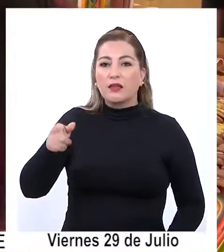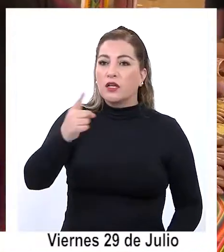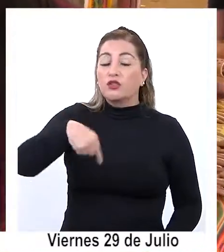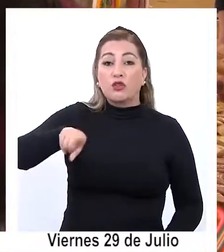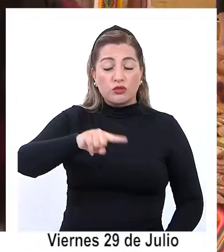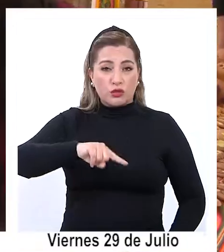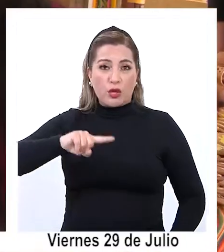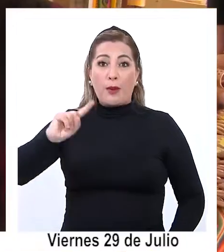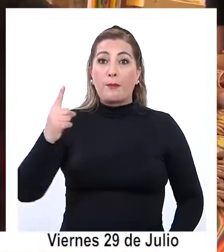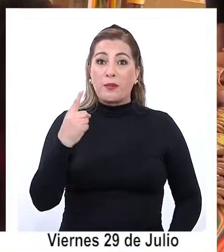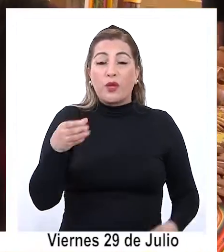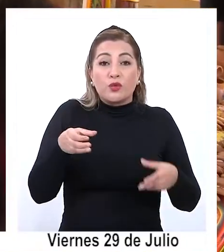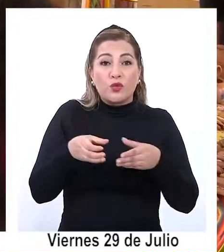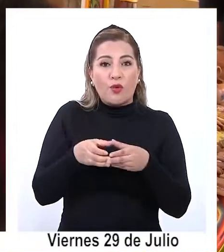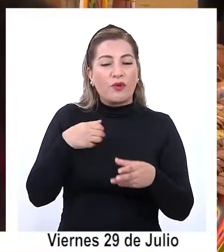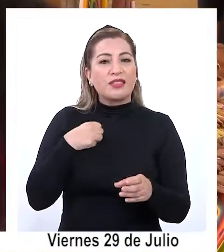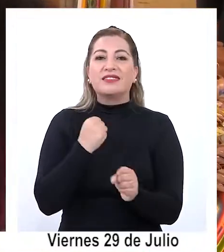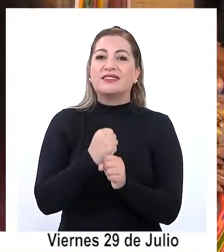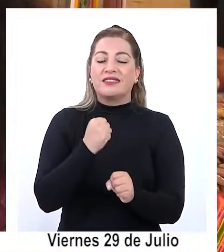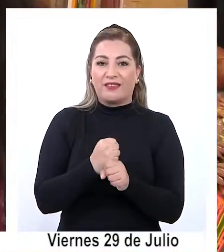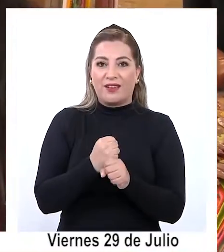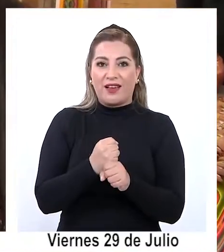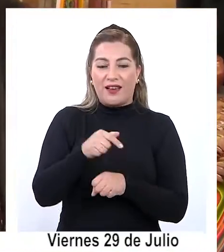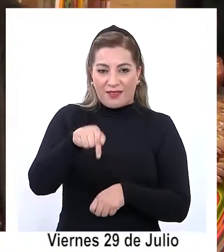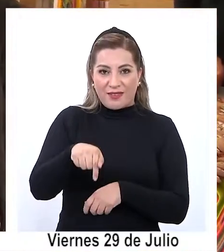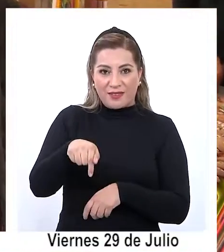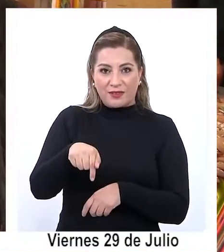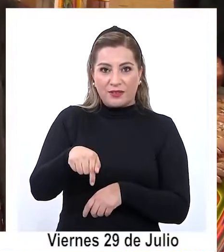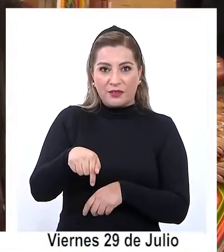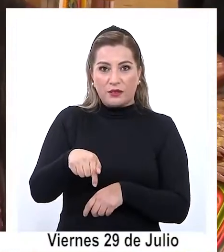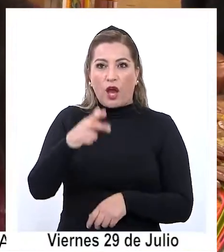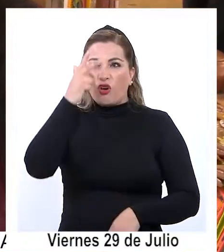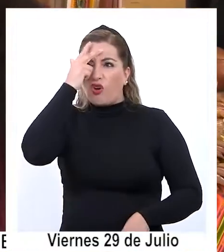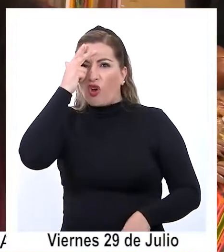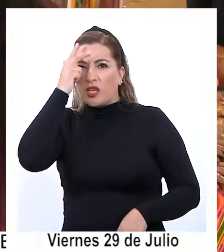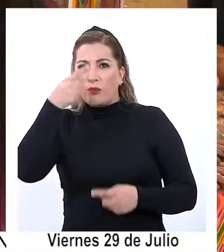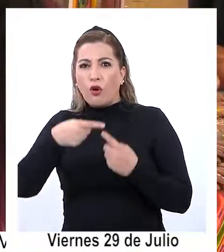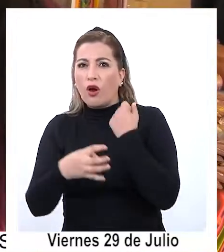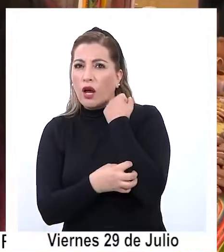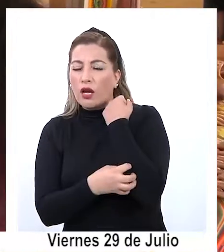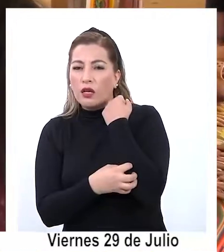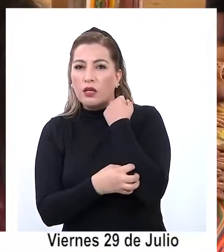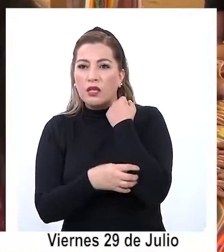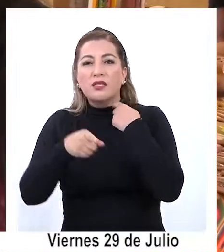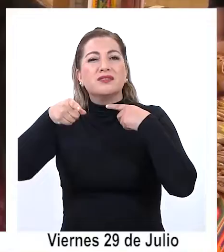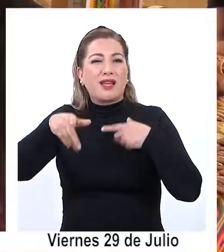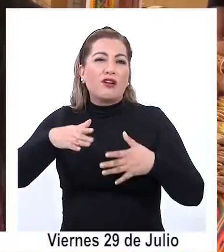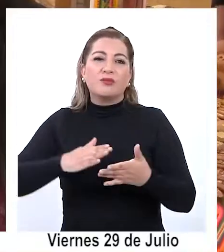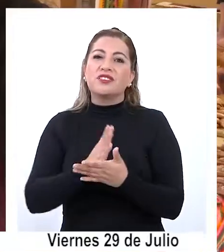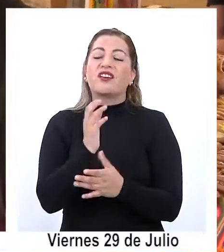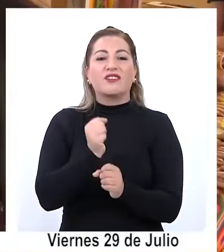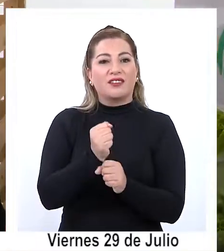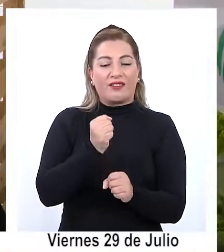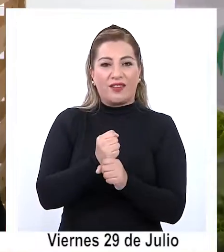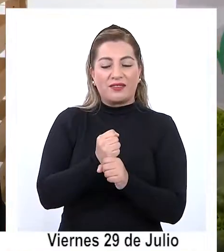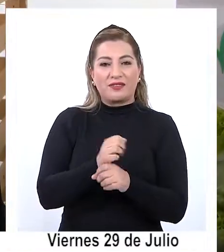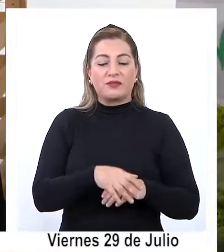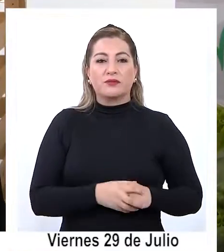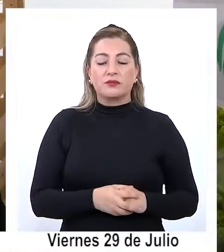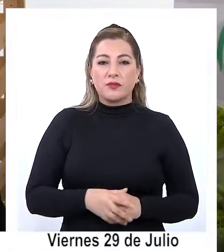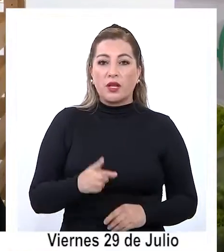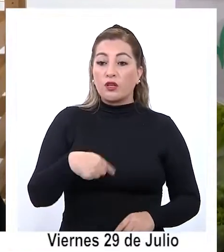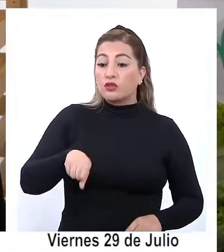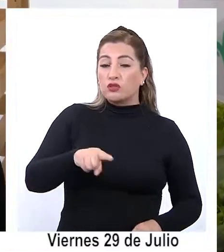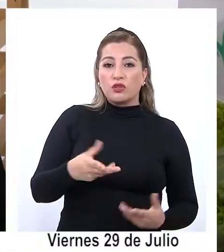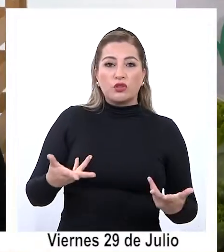Somos la primera asociación que está trabajando esto en el sector, porque en Coquimbo, en otros lados, ya se está trabajando forraje hidropónico. Que esto nos